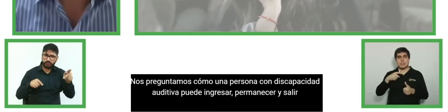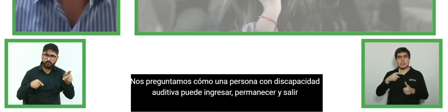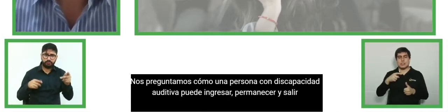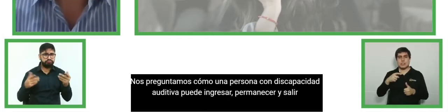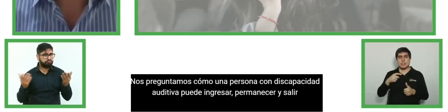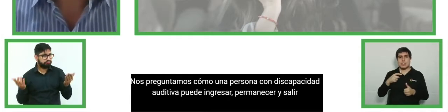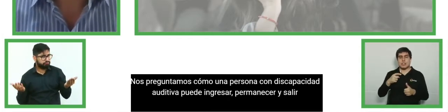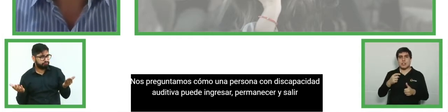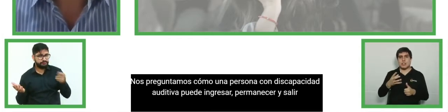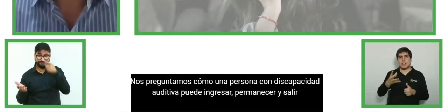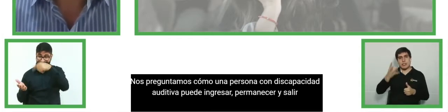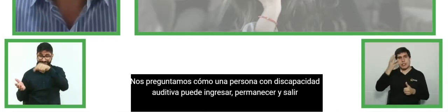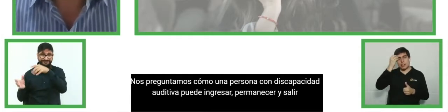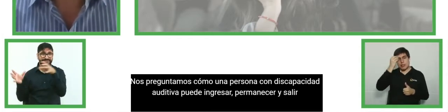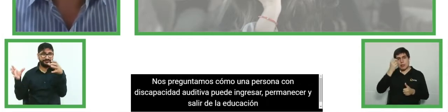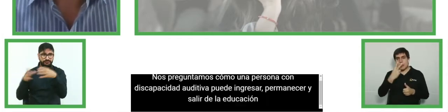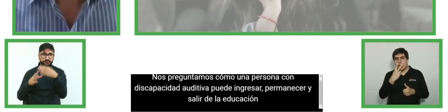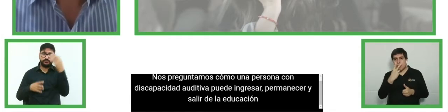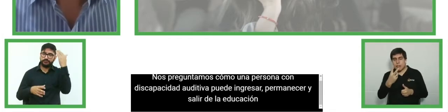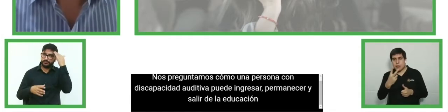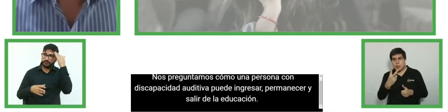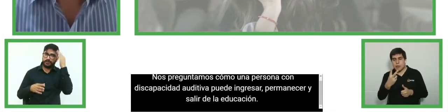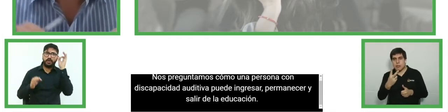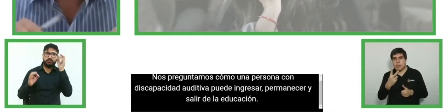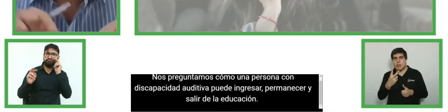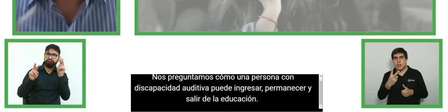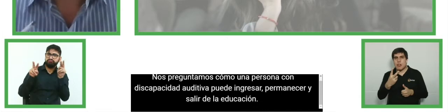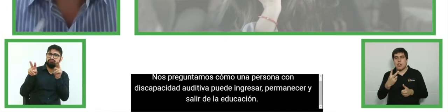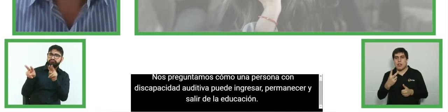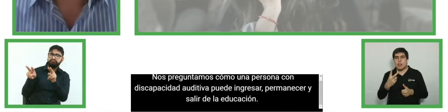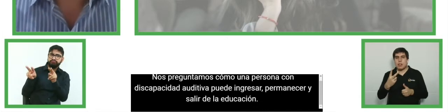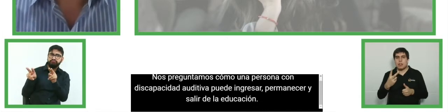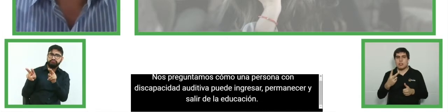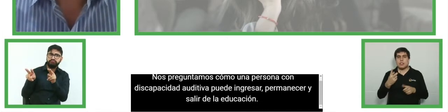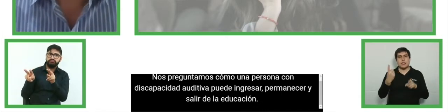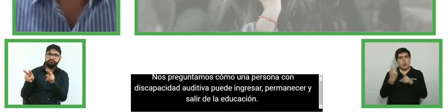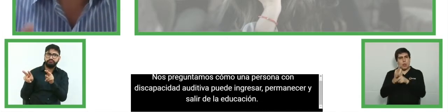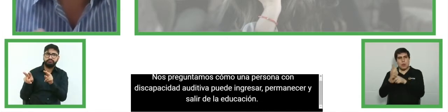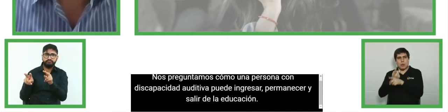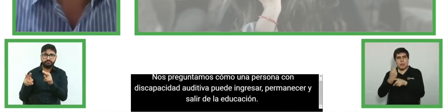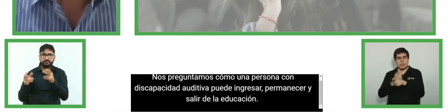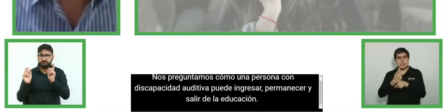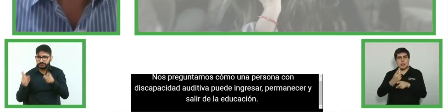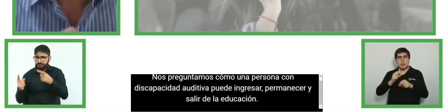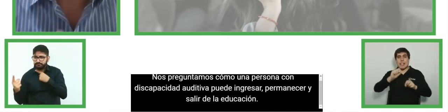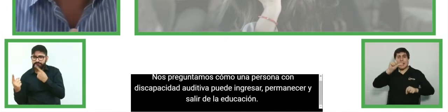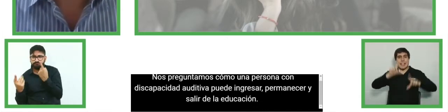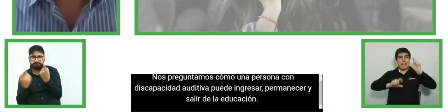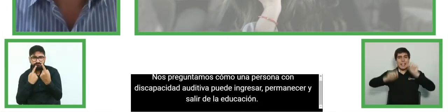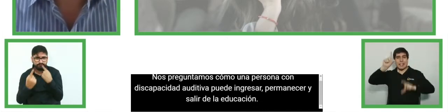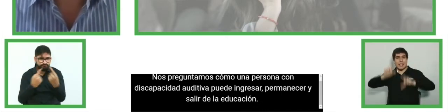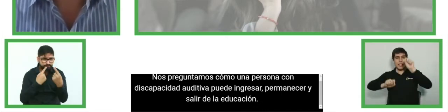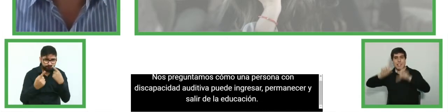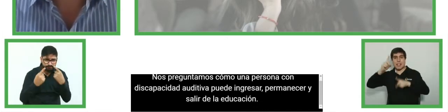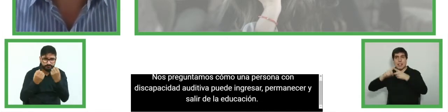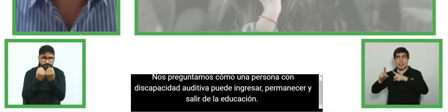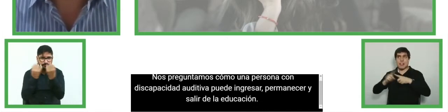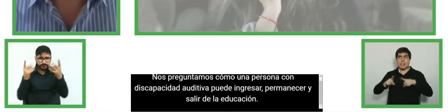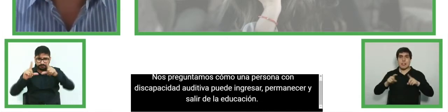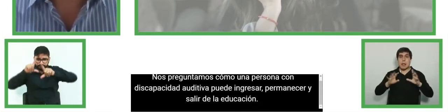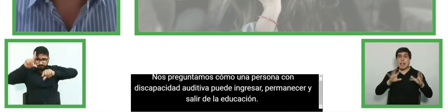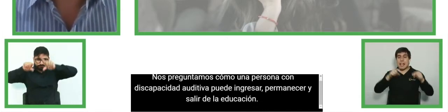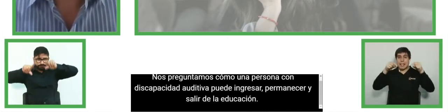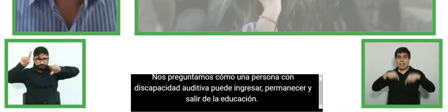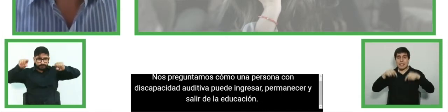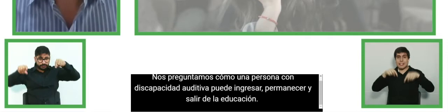y empezamos también a ver distintos datos. Que acá se salen algunos datos, son 466 millones de personas sordas